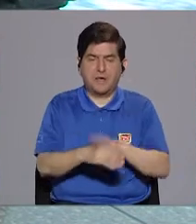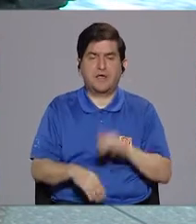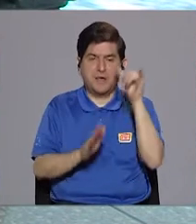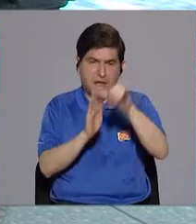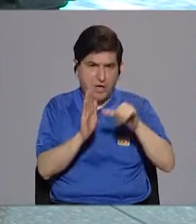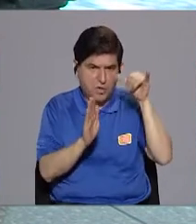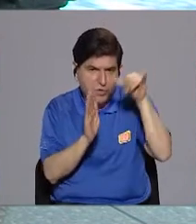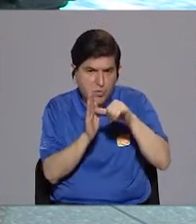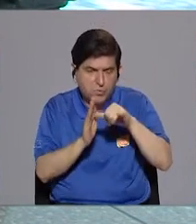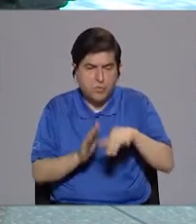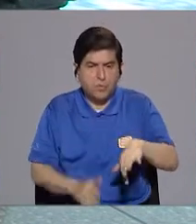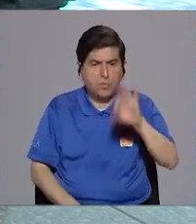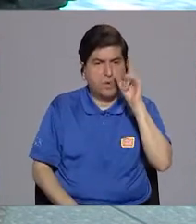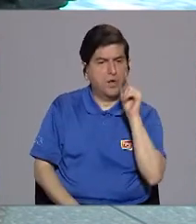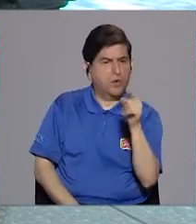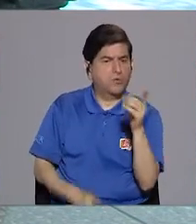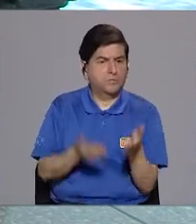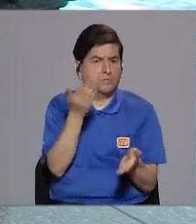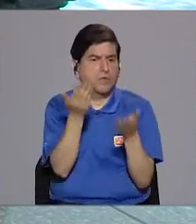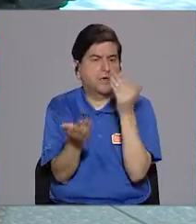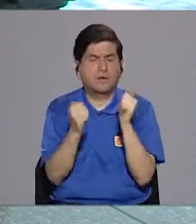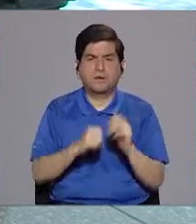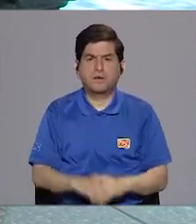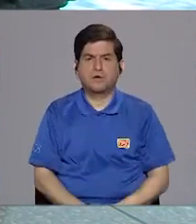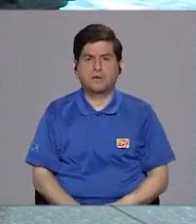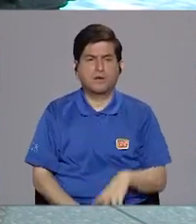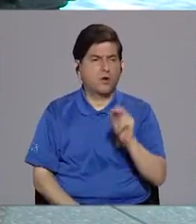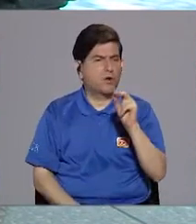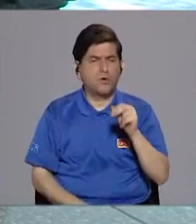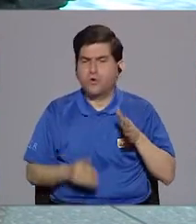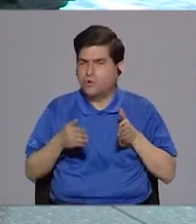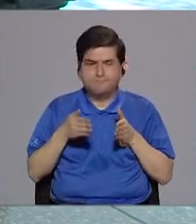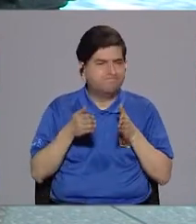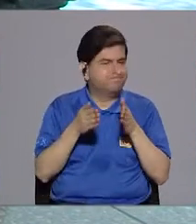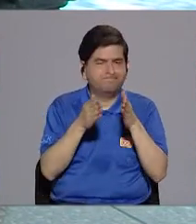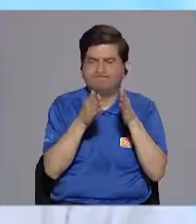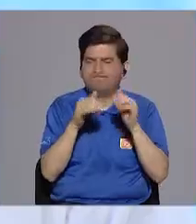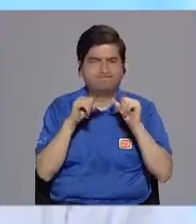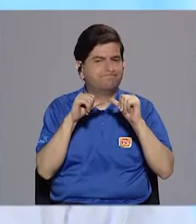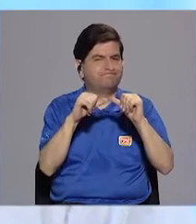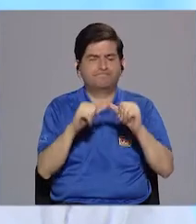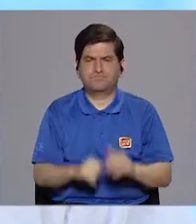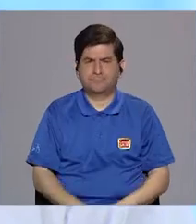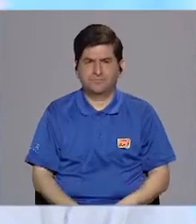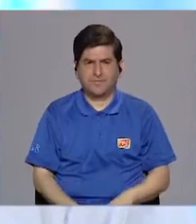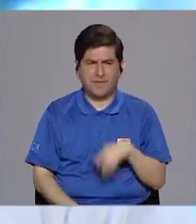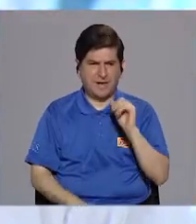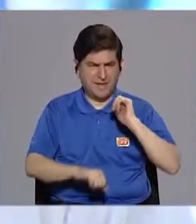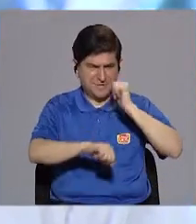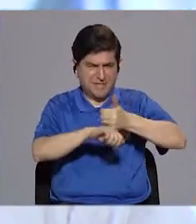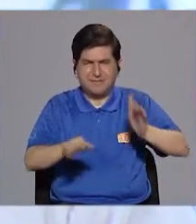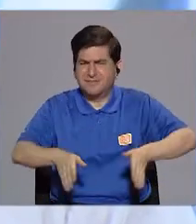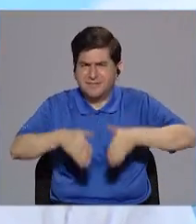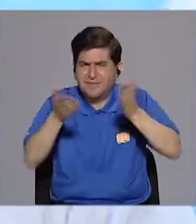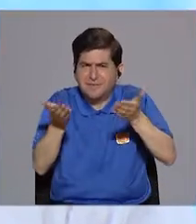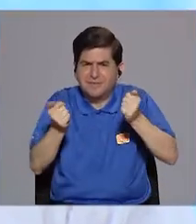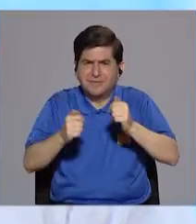canal de YouTube, podemos encontrar que no va por esa vía todavía. ¿Cómo lograr darle ese lugar?